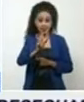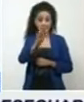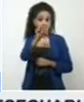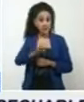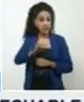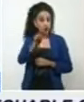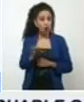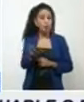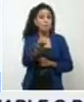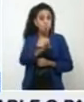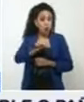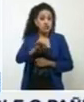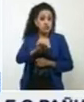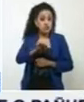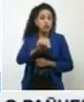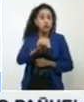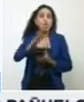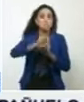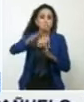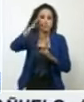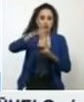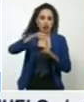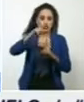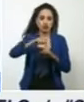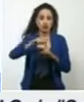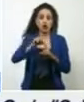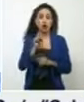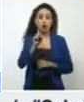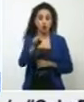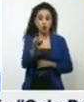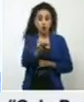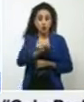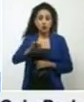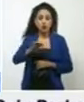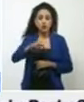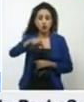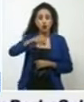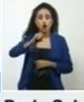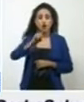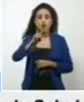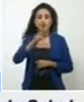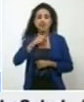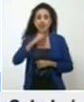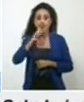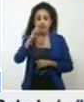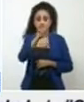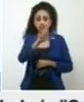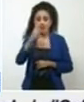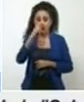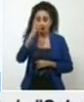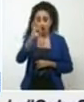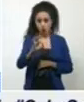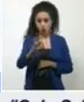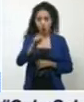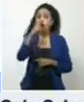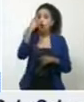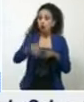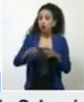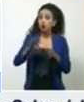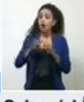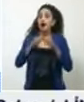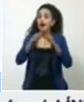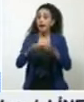municipio, ciudad de Matanzas, y uno del municipio Jovellano. Y en el caso de Granma,